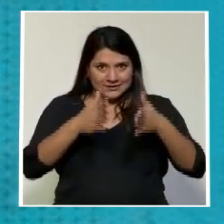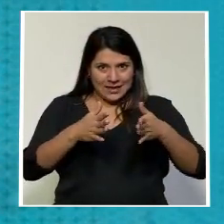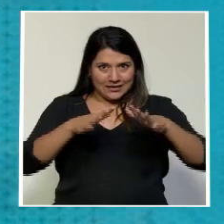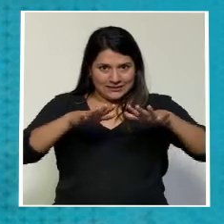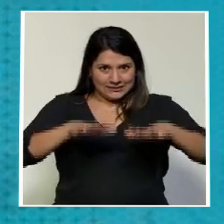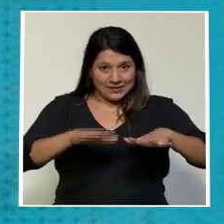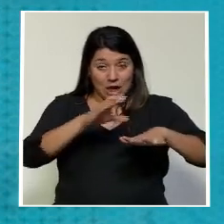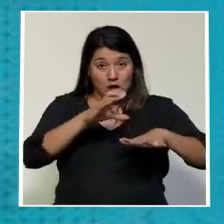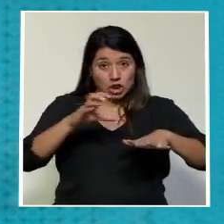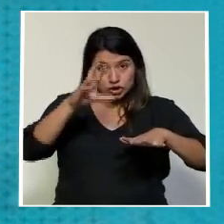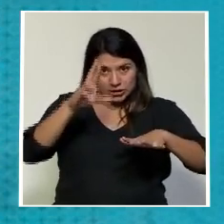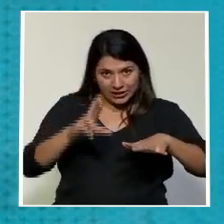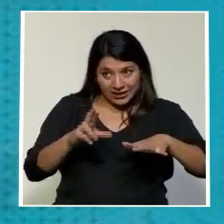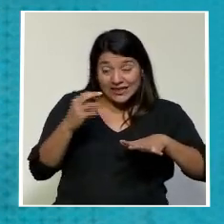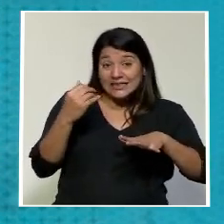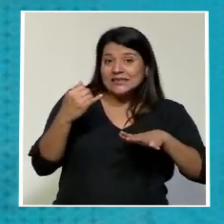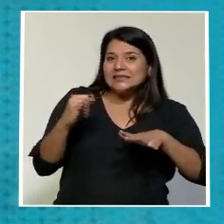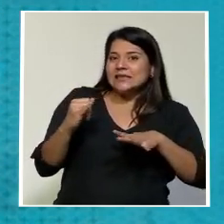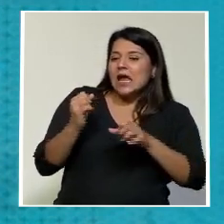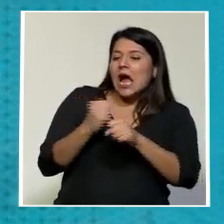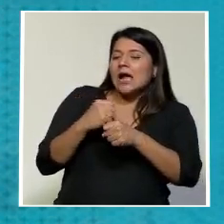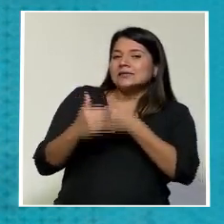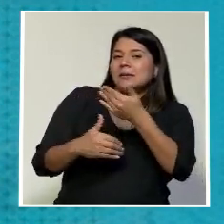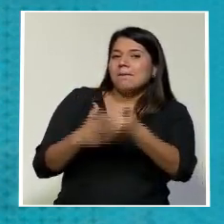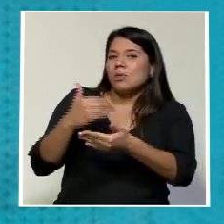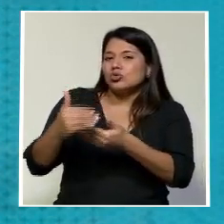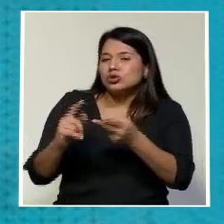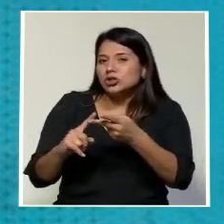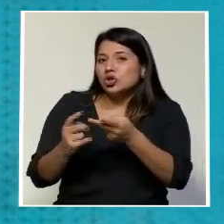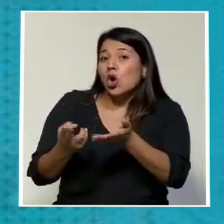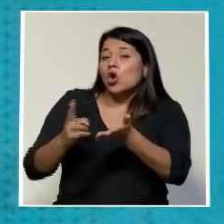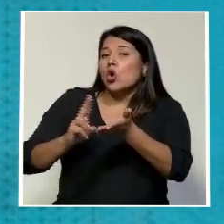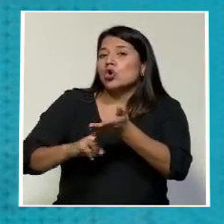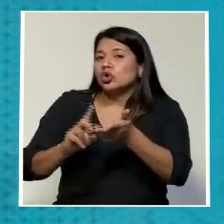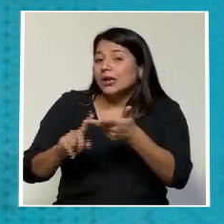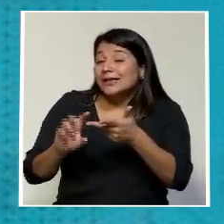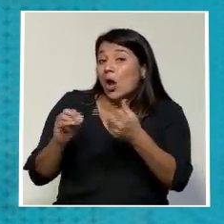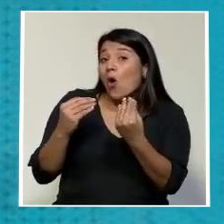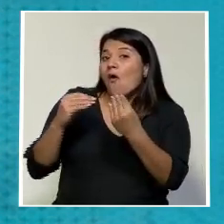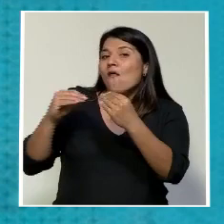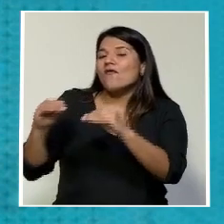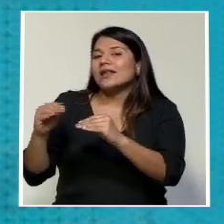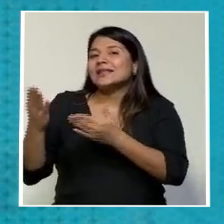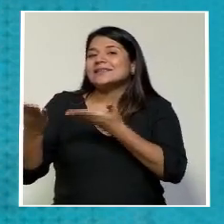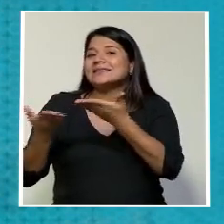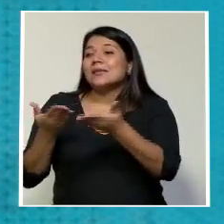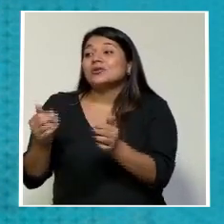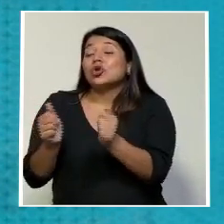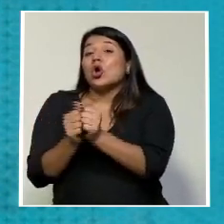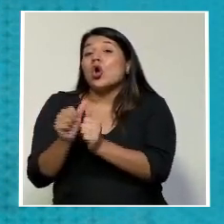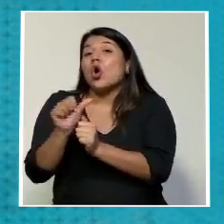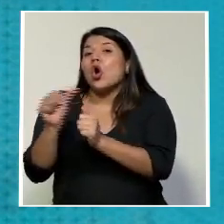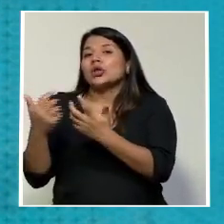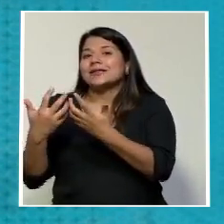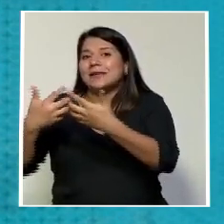o venden sus servicios o compran también servicios con otras empresas transnacionales o otros